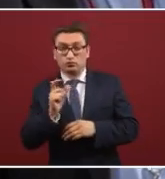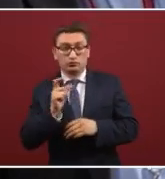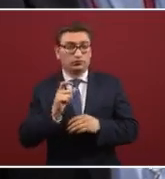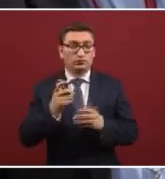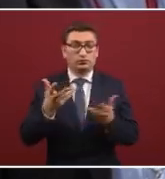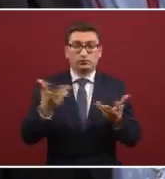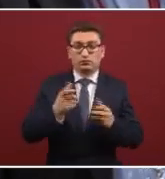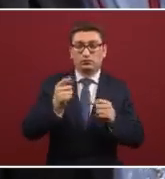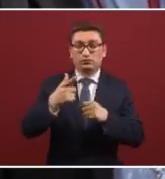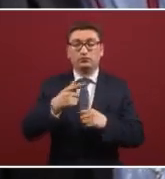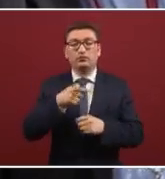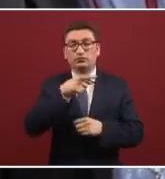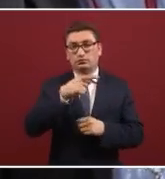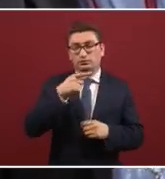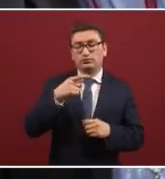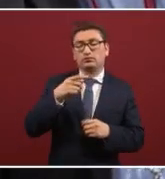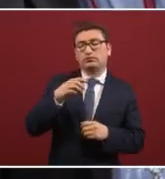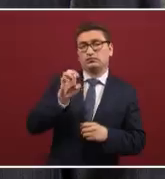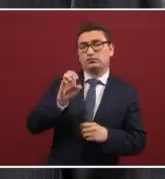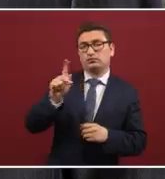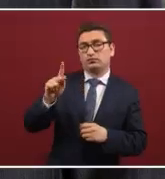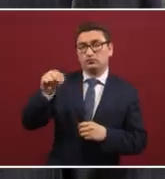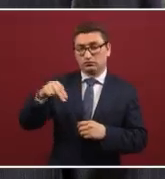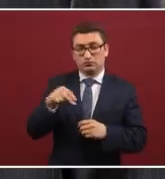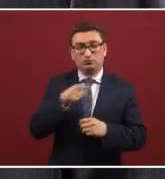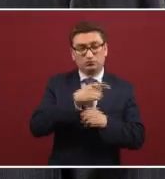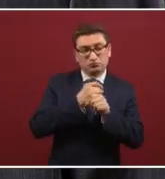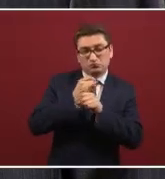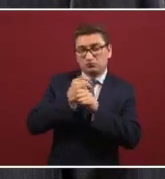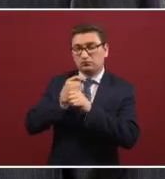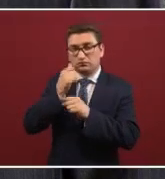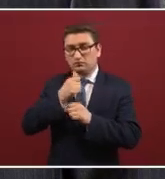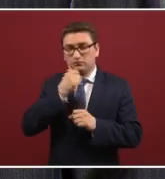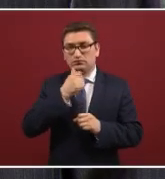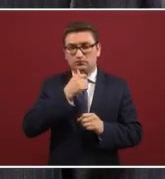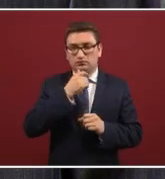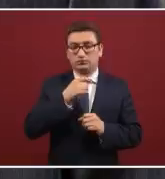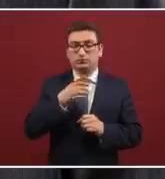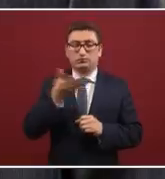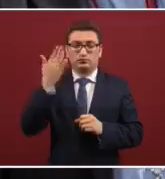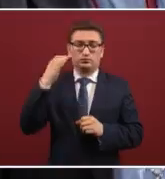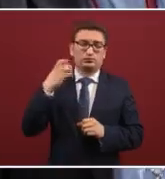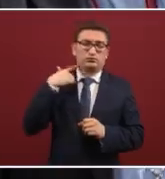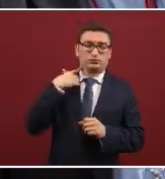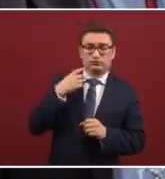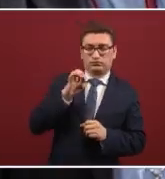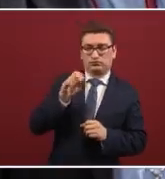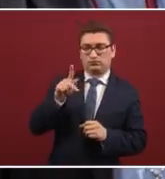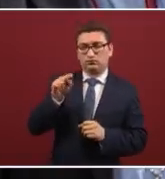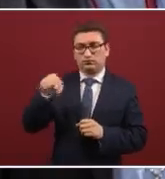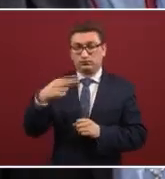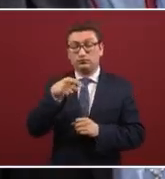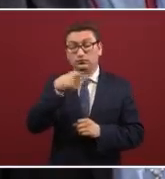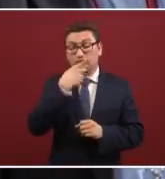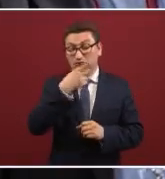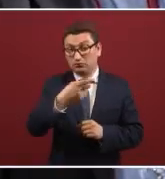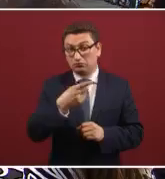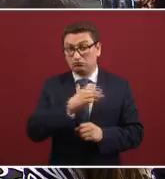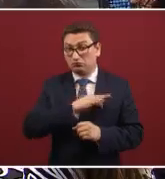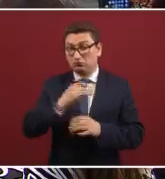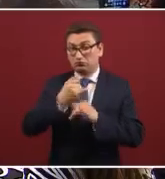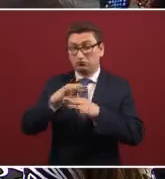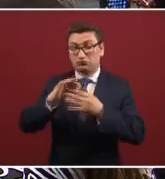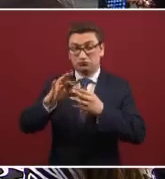Nieto estuviera enterado. ¿Usted está de acuerdo con esto? ¿Ve posible que el expresidente vaya a declarar sobre el caso? Yo lo que